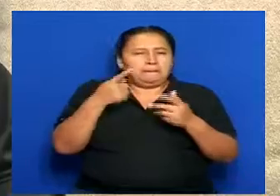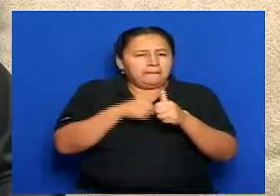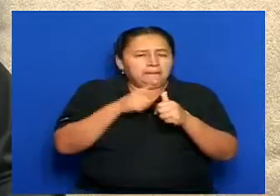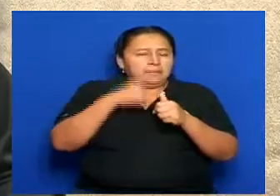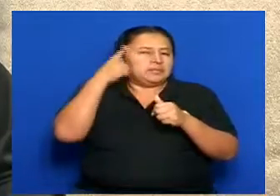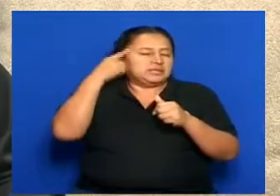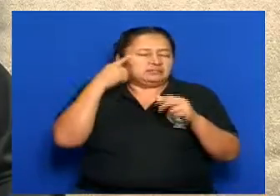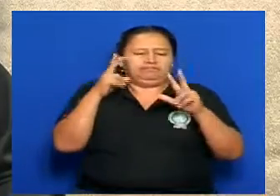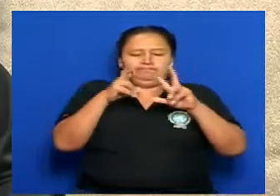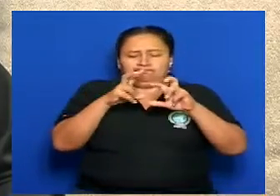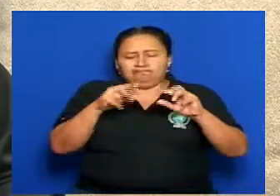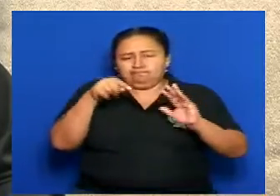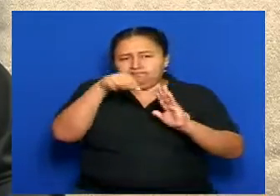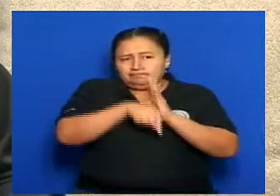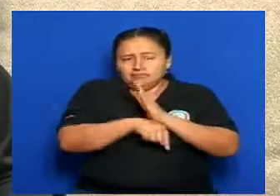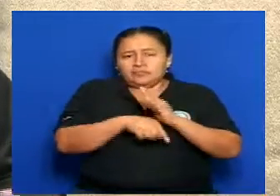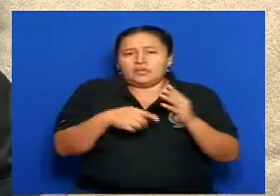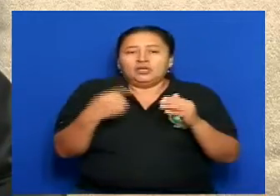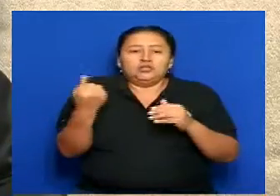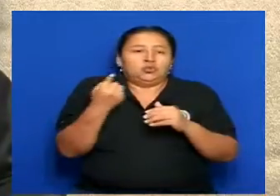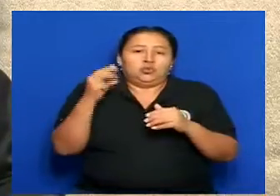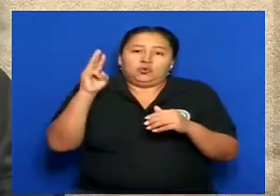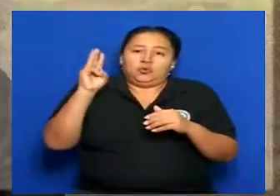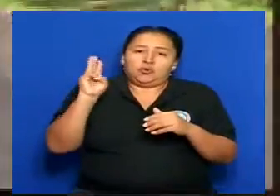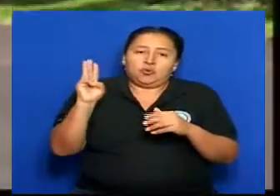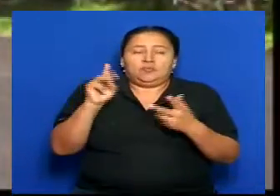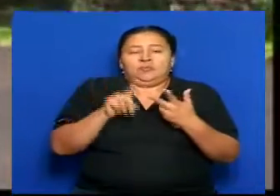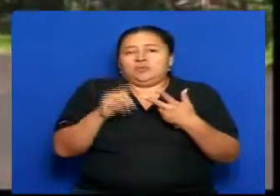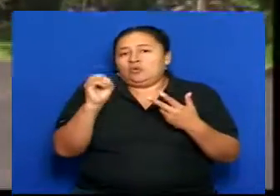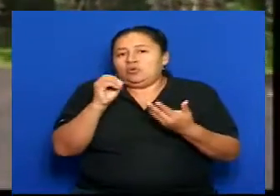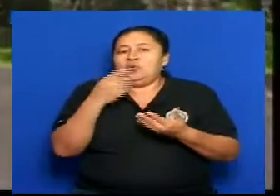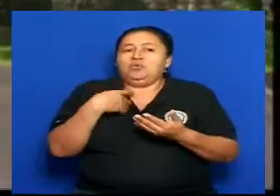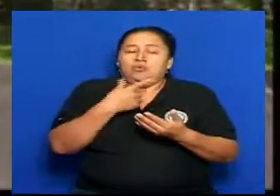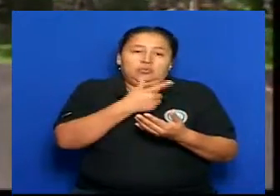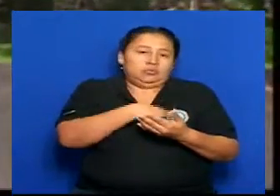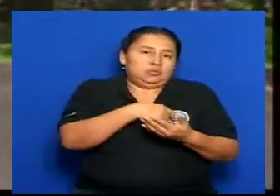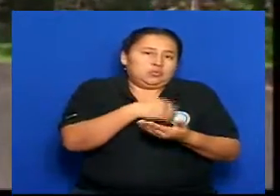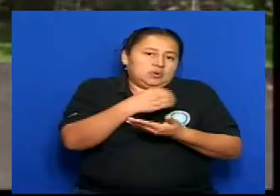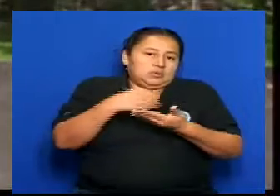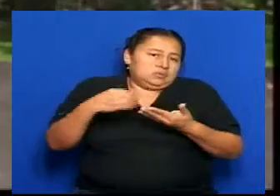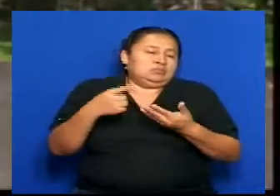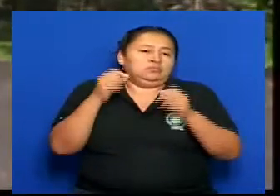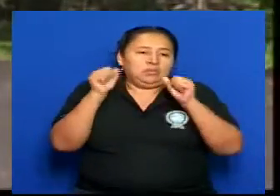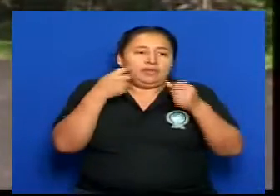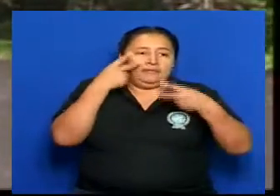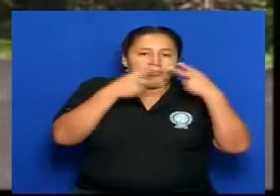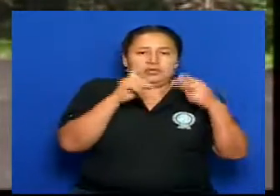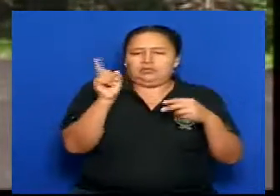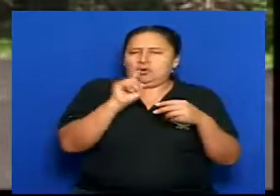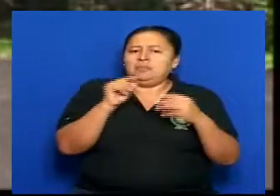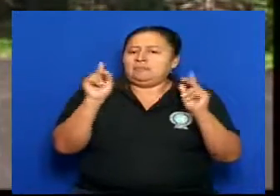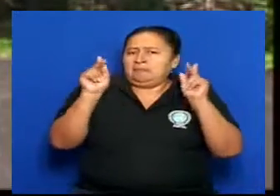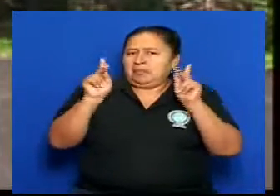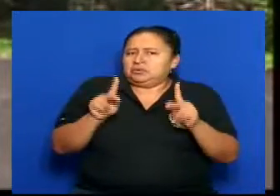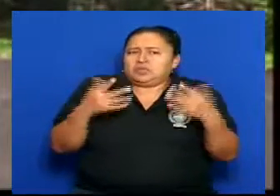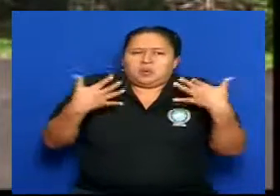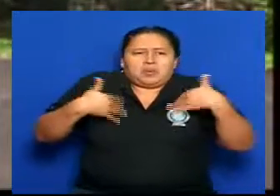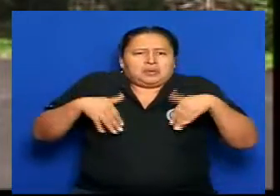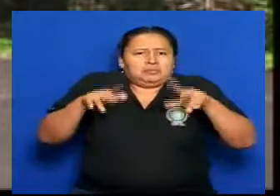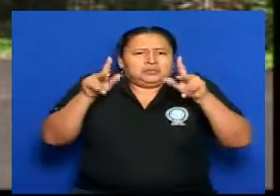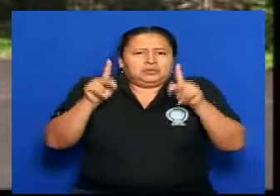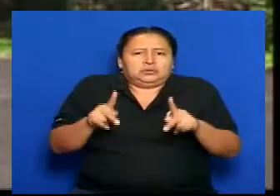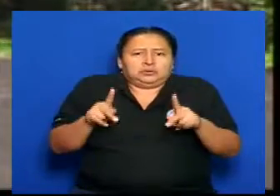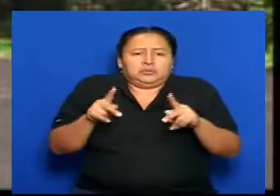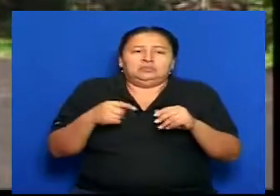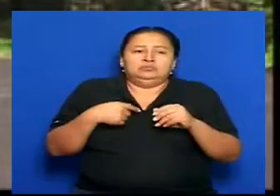no sólo los jóvenes los escasos los estudiantes de los colegios puedan visitar el coyote sino que la población entera así como muchos